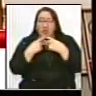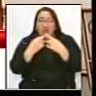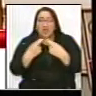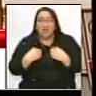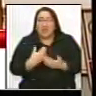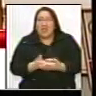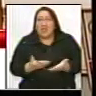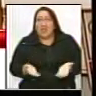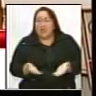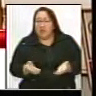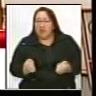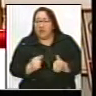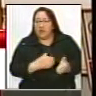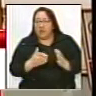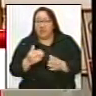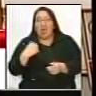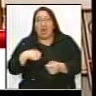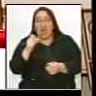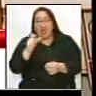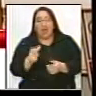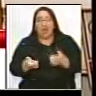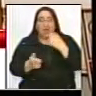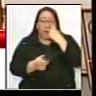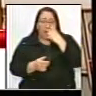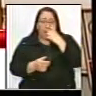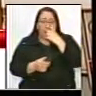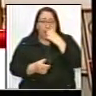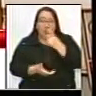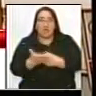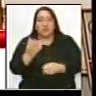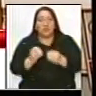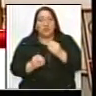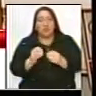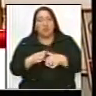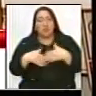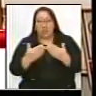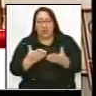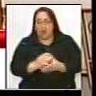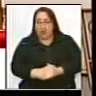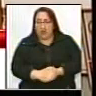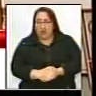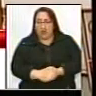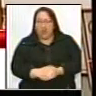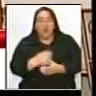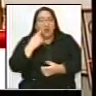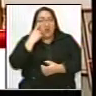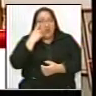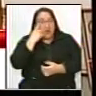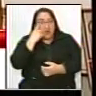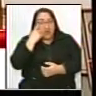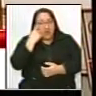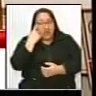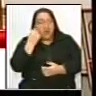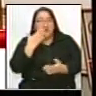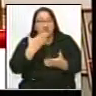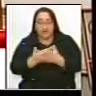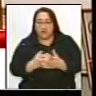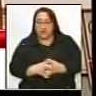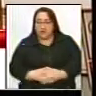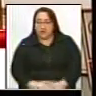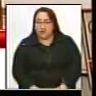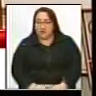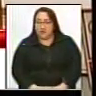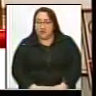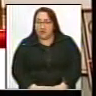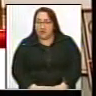respuesta por parte del alcalde en qué situación se encuentran esos terrenos. Muchas gracias.